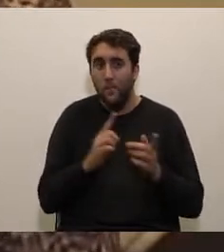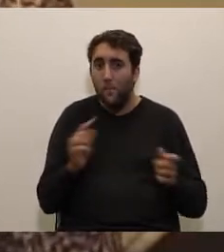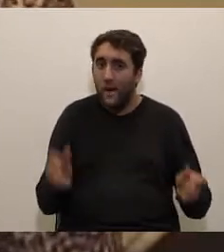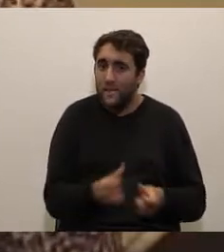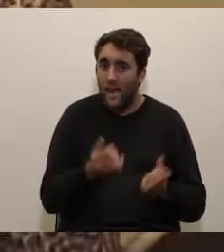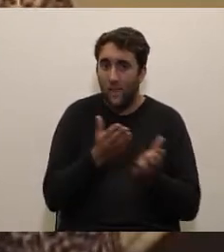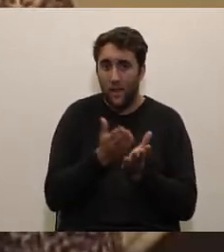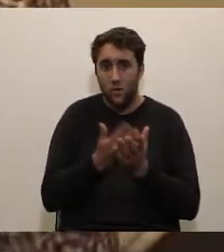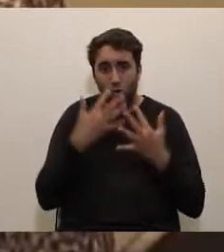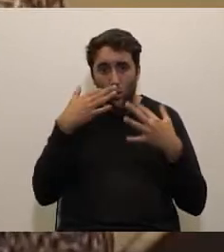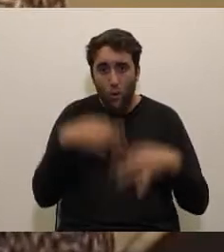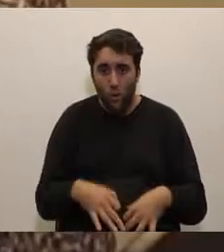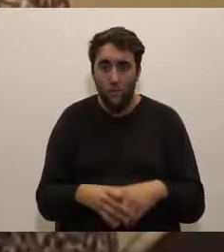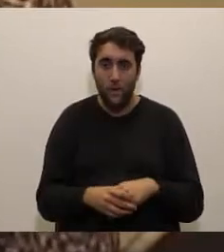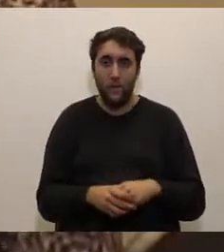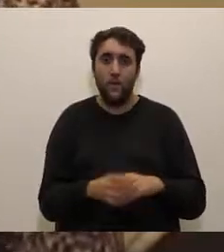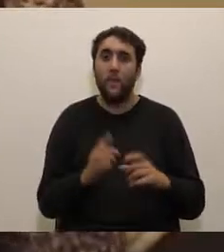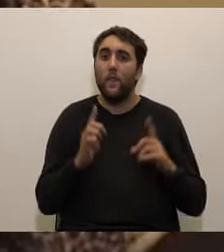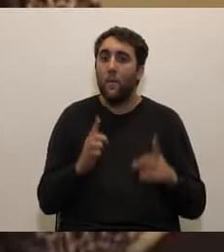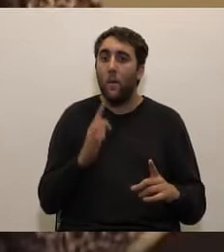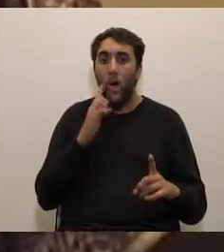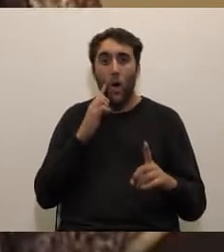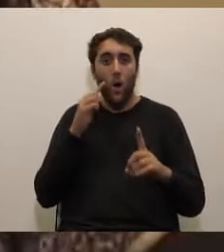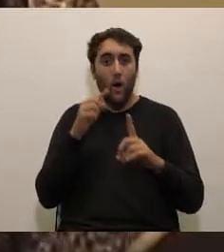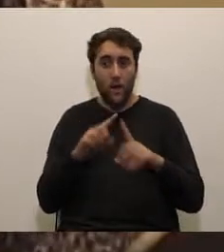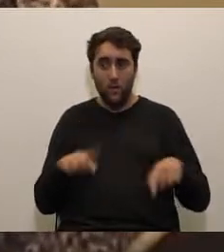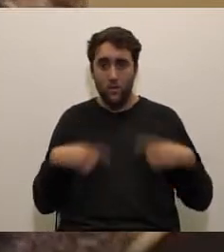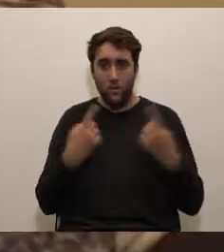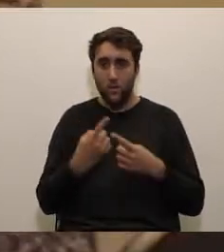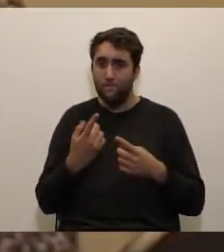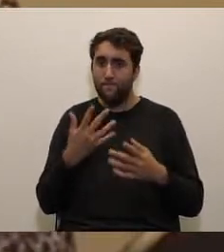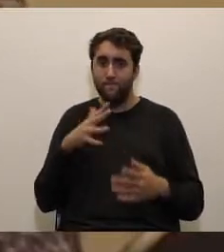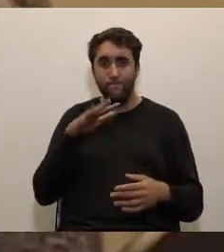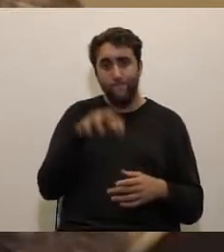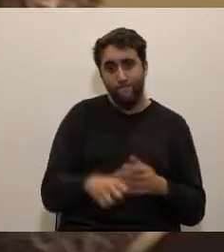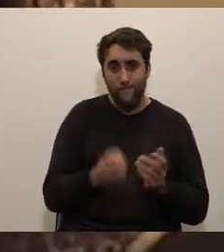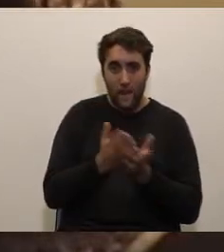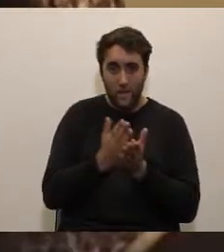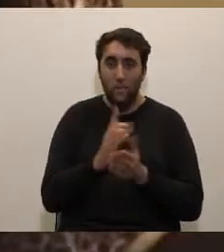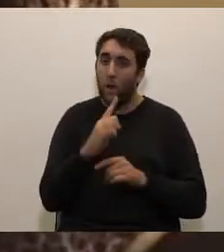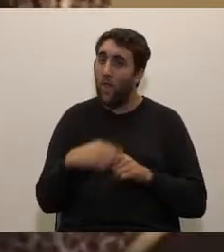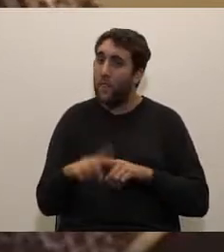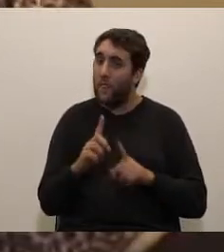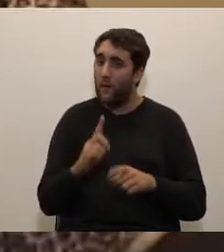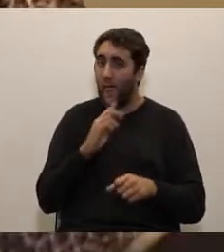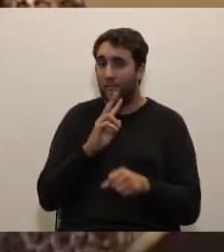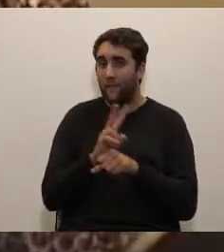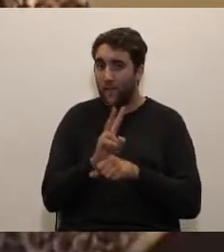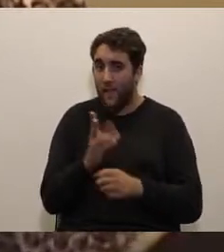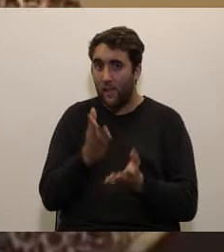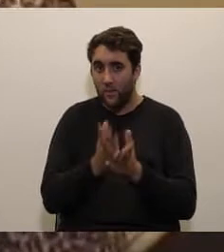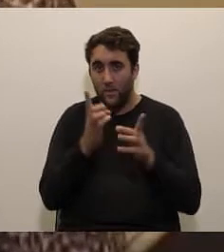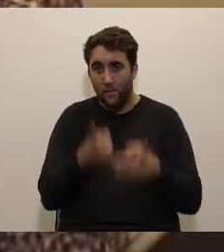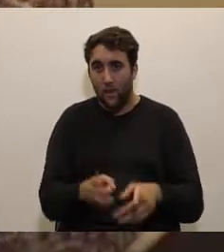ejercicio de derechos, desde el punto de vista de que hay que conquistarlos y defenderlos también, ¿no? Y que